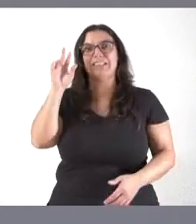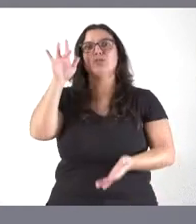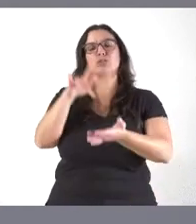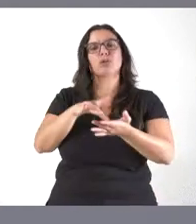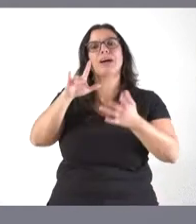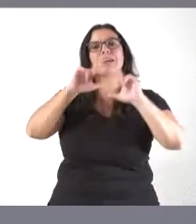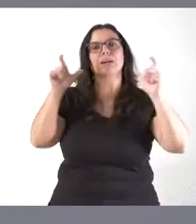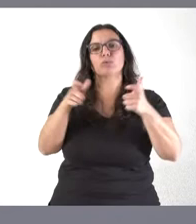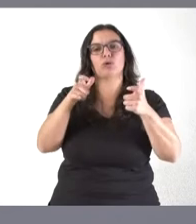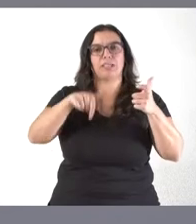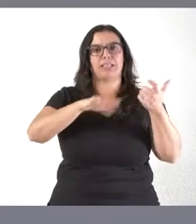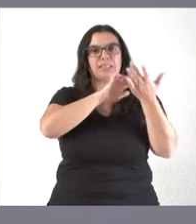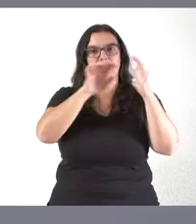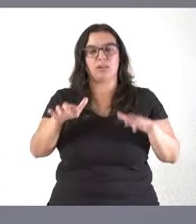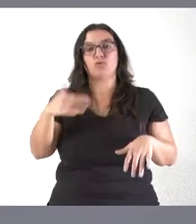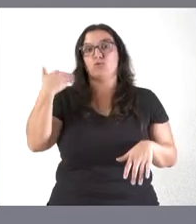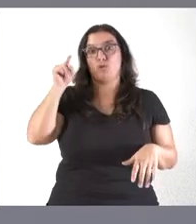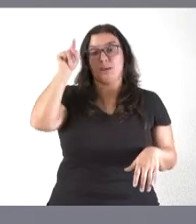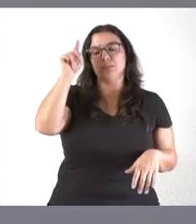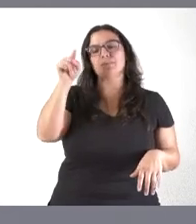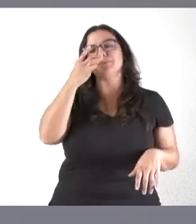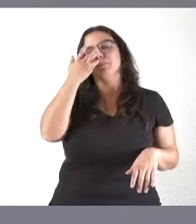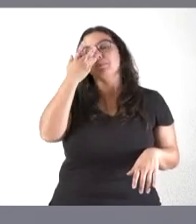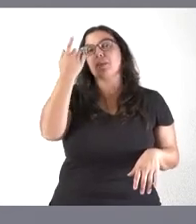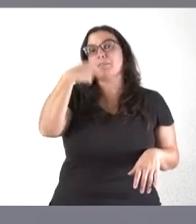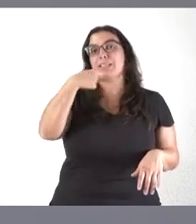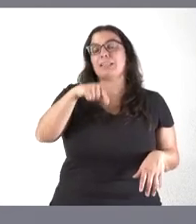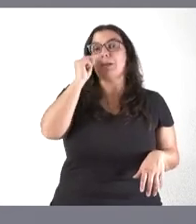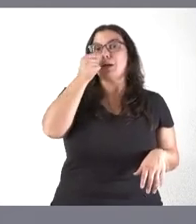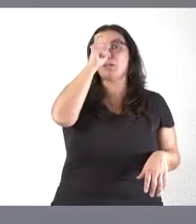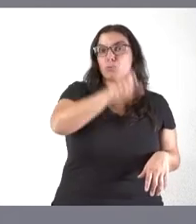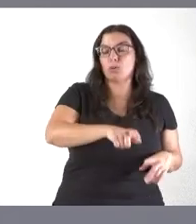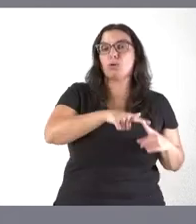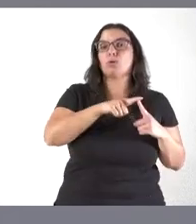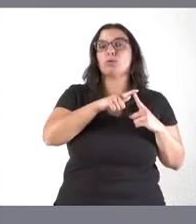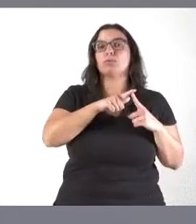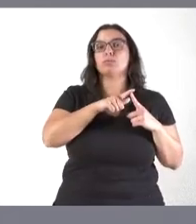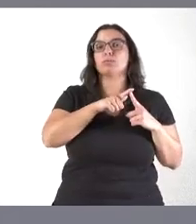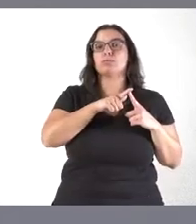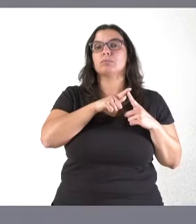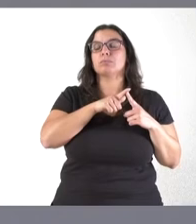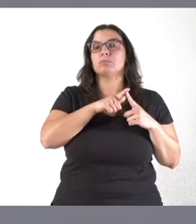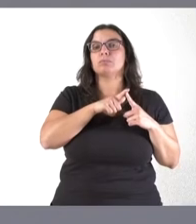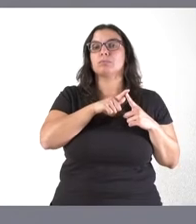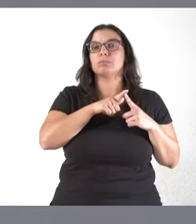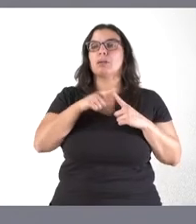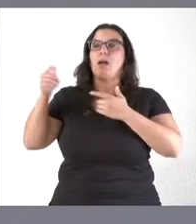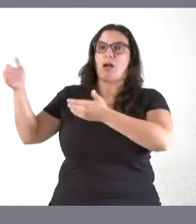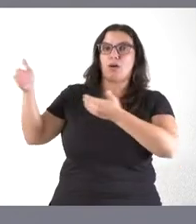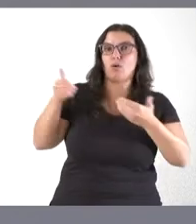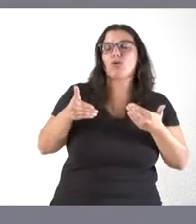en Castilla y León en este caso en Soria el presidente Alfonso Fernández mañueco fue el que acogió